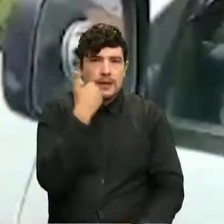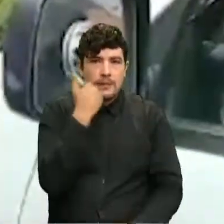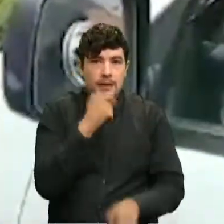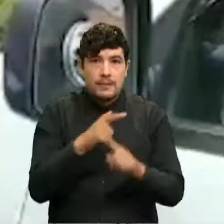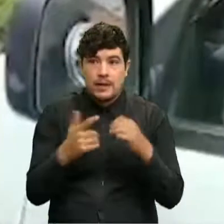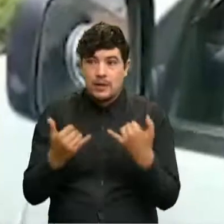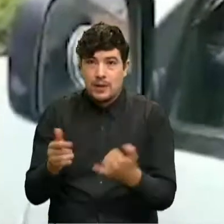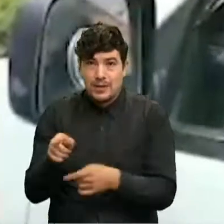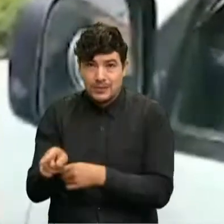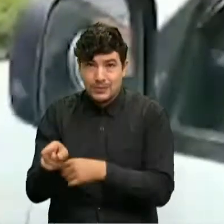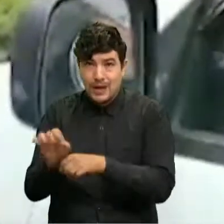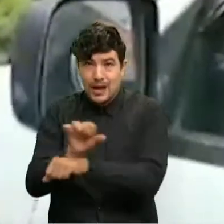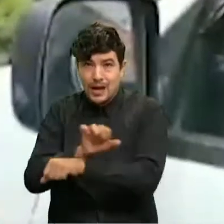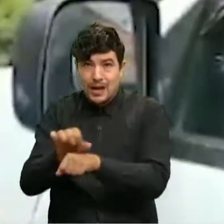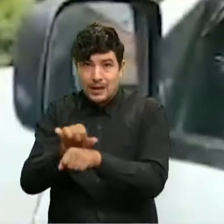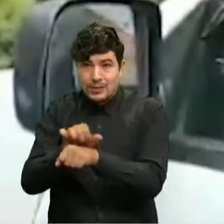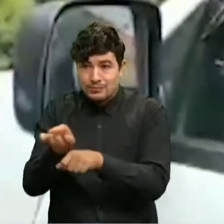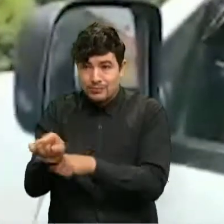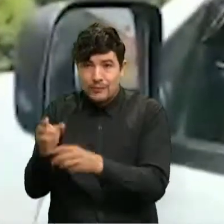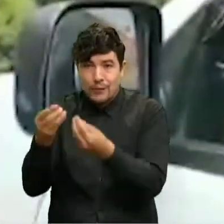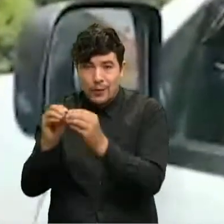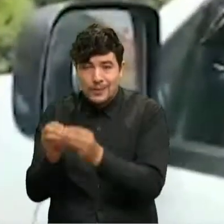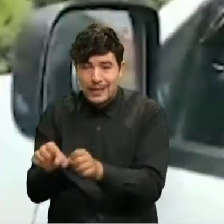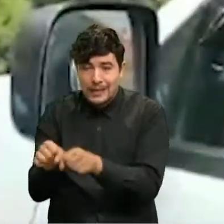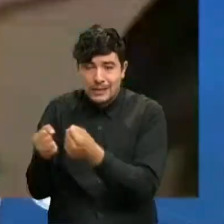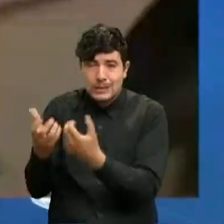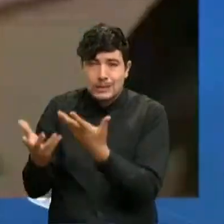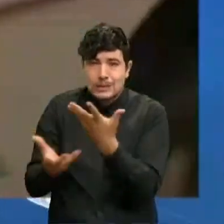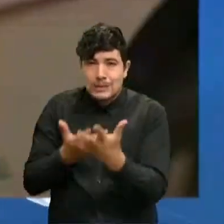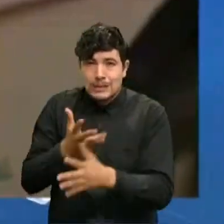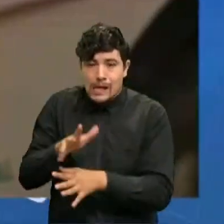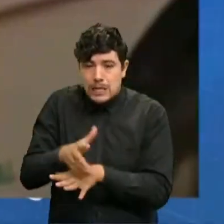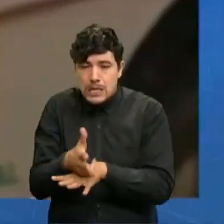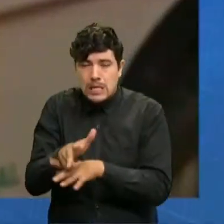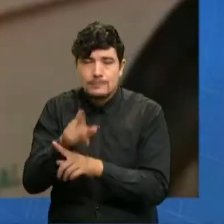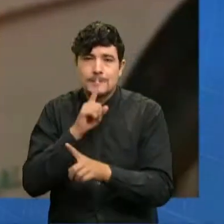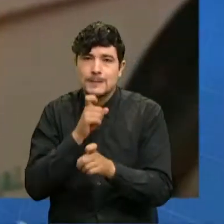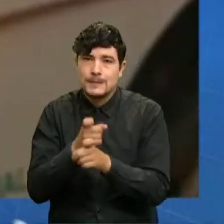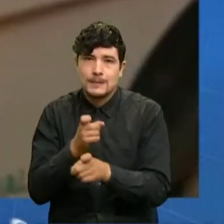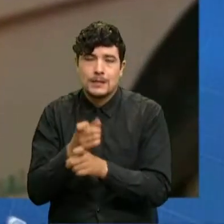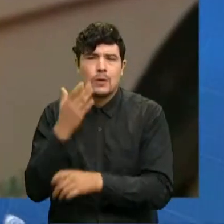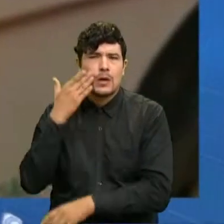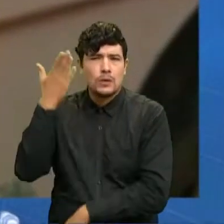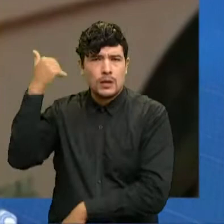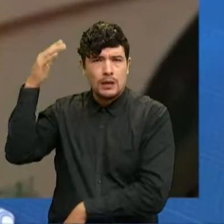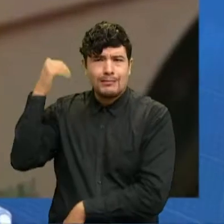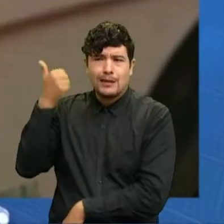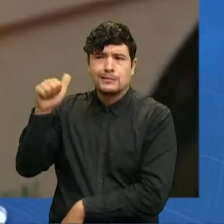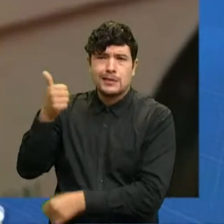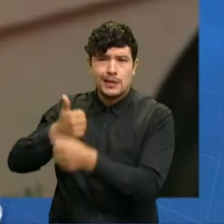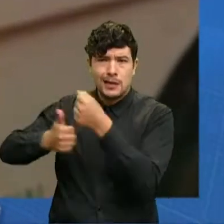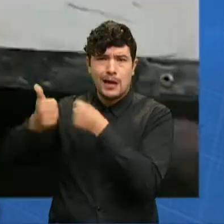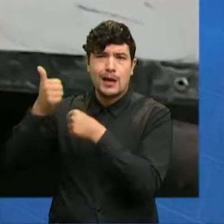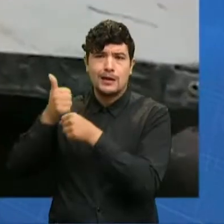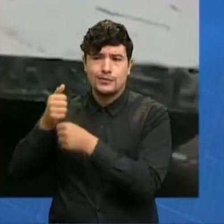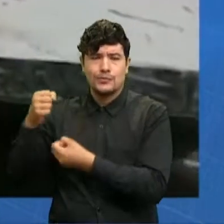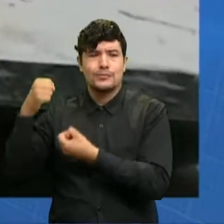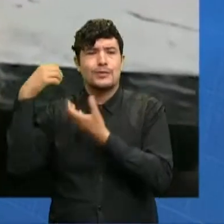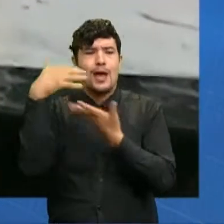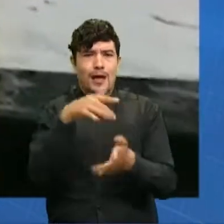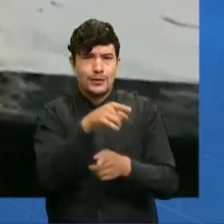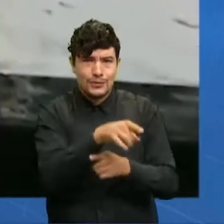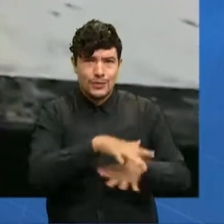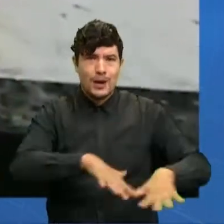la vía seguramente este vehículo tampoco está en óptimas condiciones. El vehículo fue donado directamente a esa comunidad perteneciente al municipio